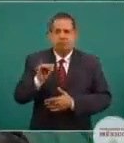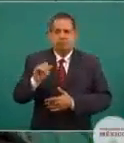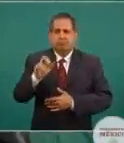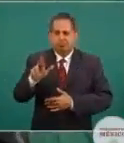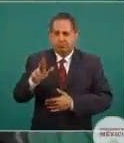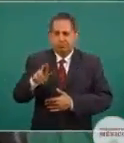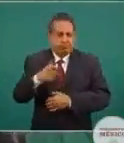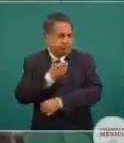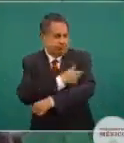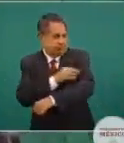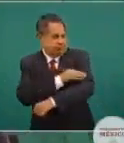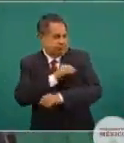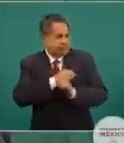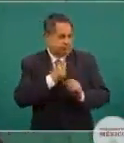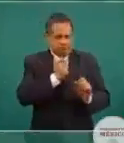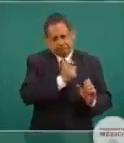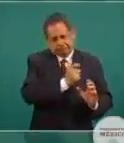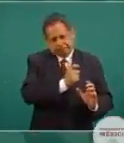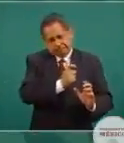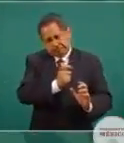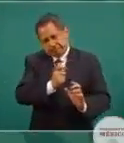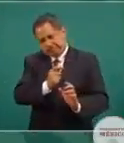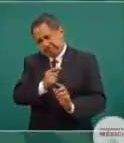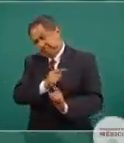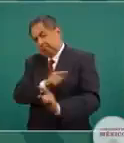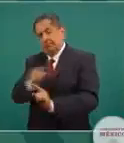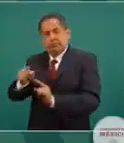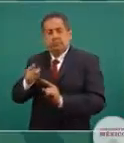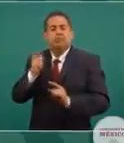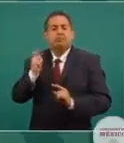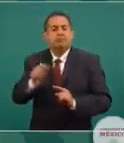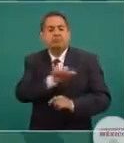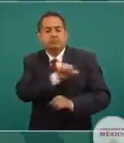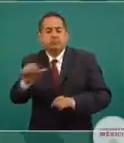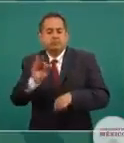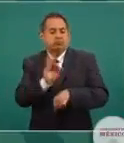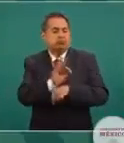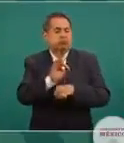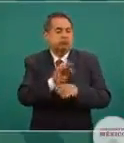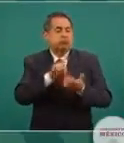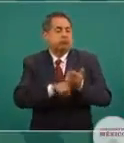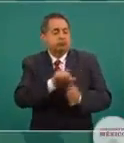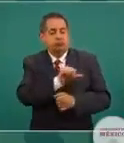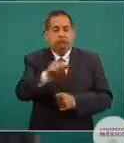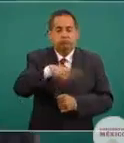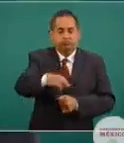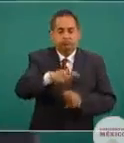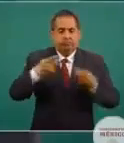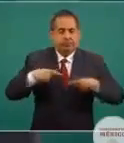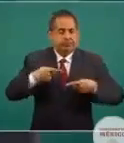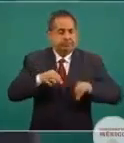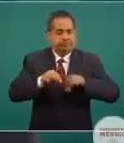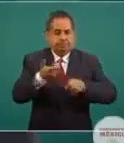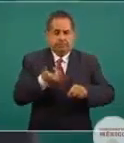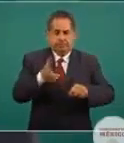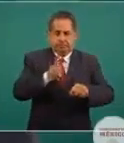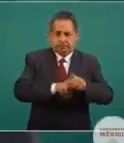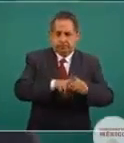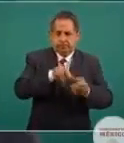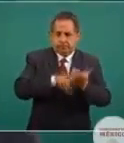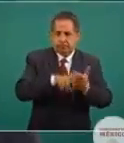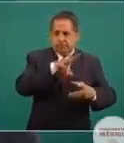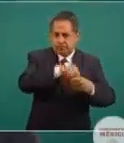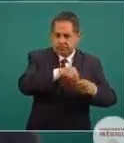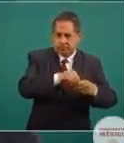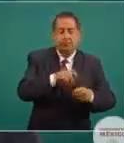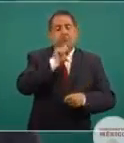terminar de proteger a los trabajadores de salud, y con esa vacuna vamos también